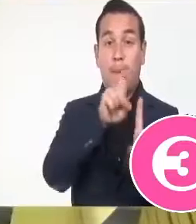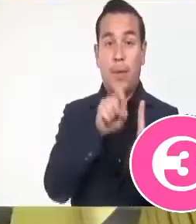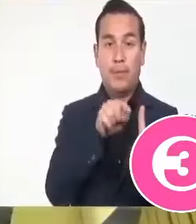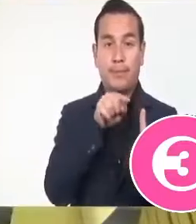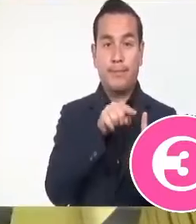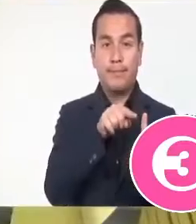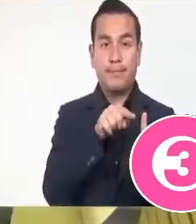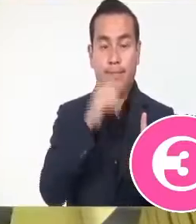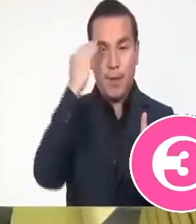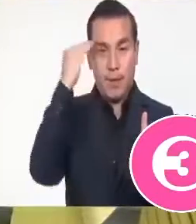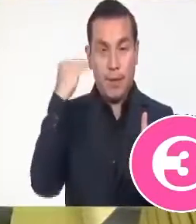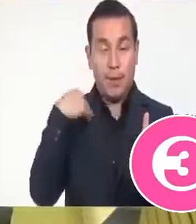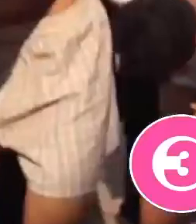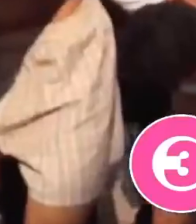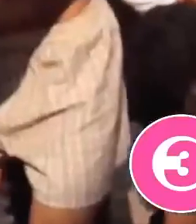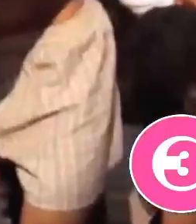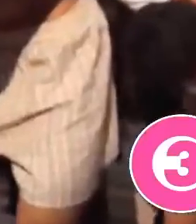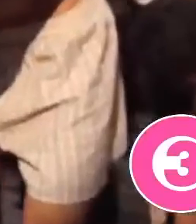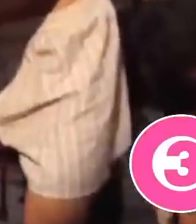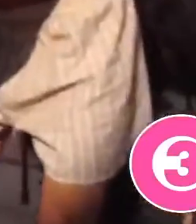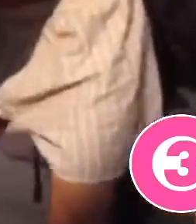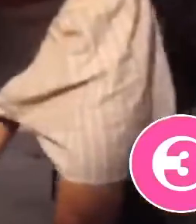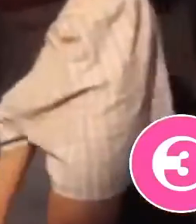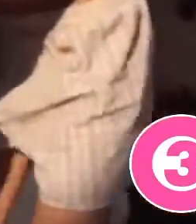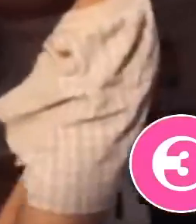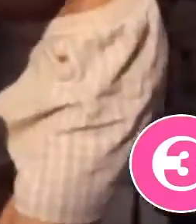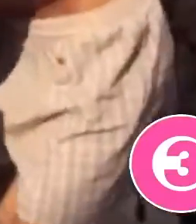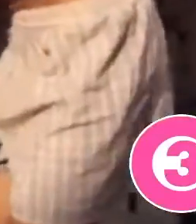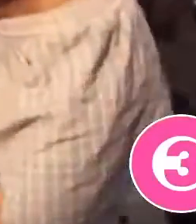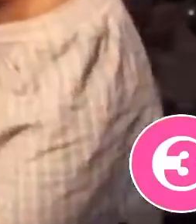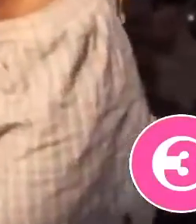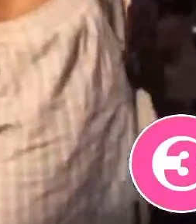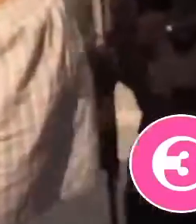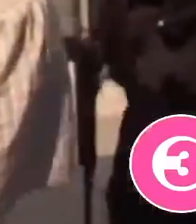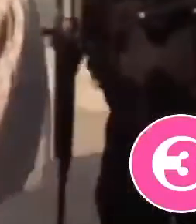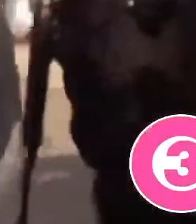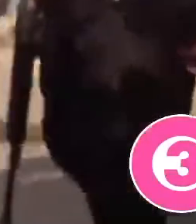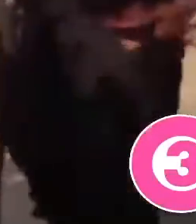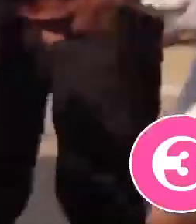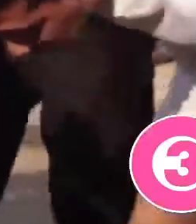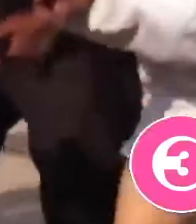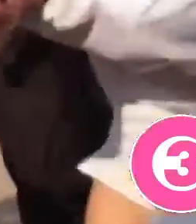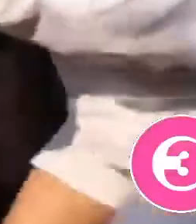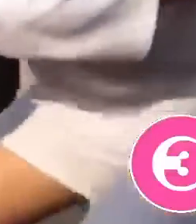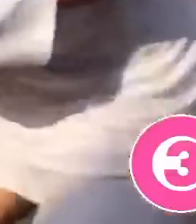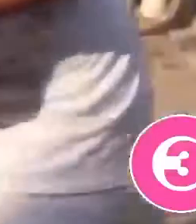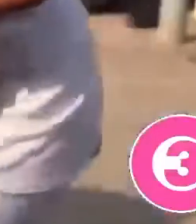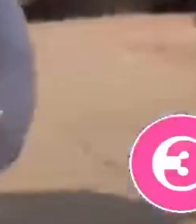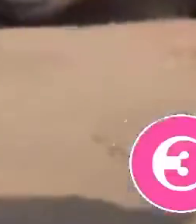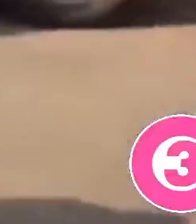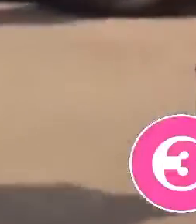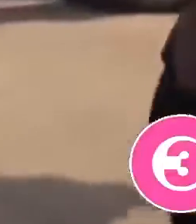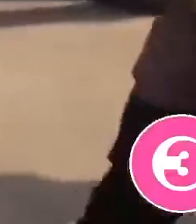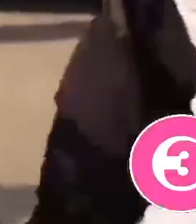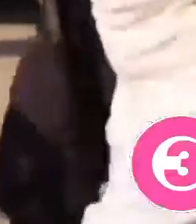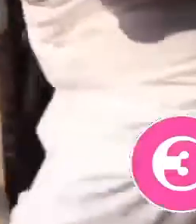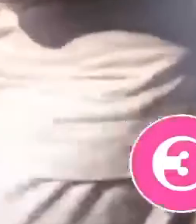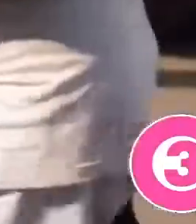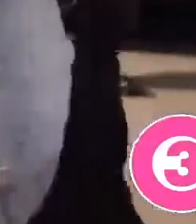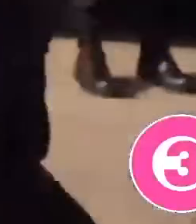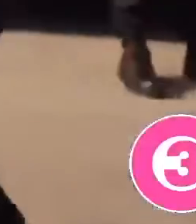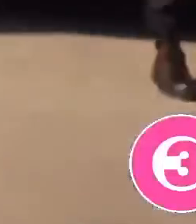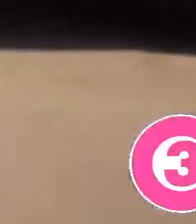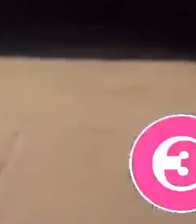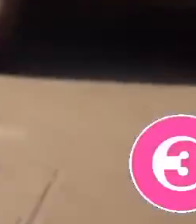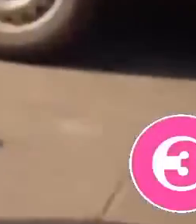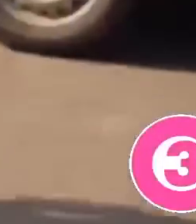ha sido criticada constantemente por supuesta violación de los Derechos Humanos luego que se implementará el régimen de excepción en el país por